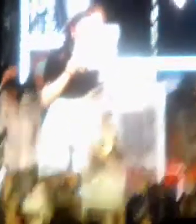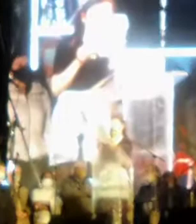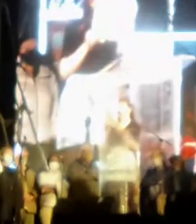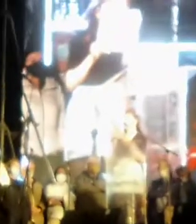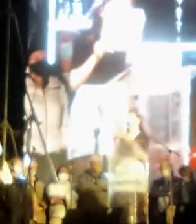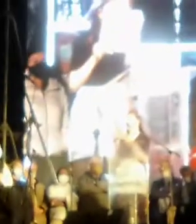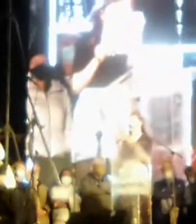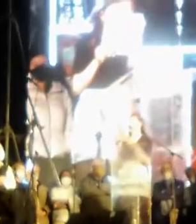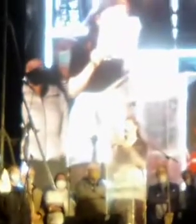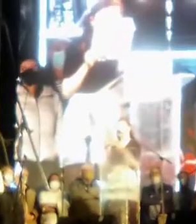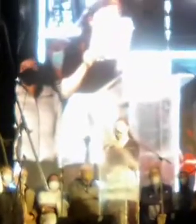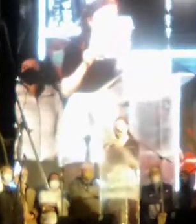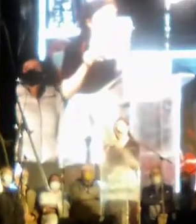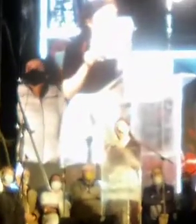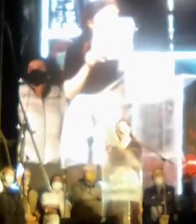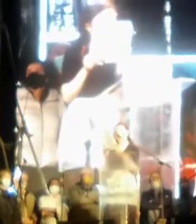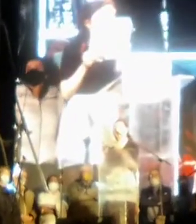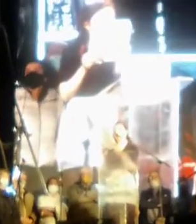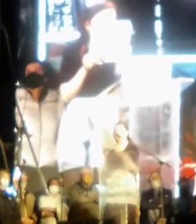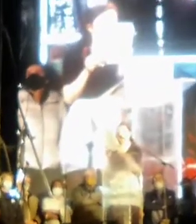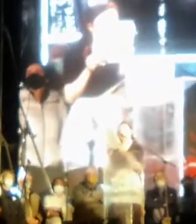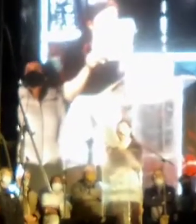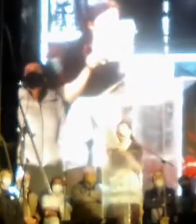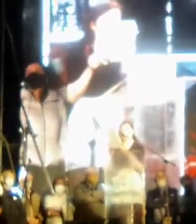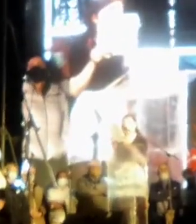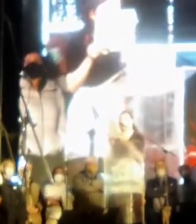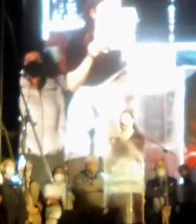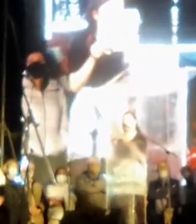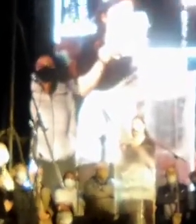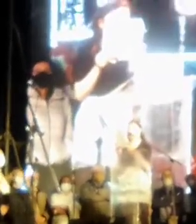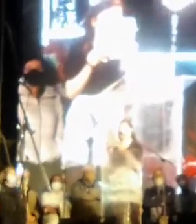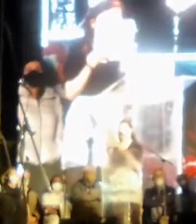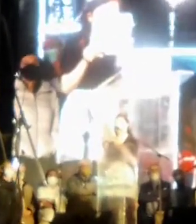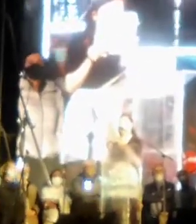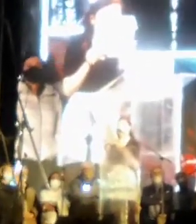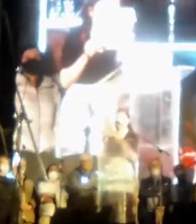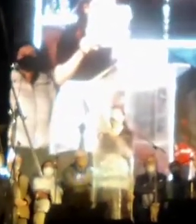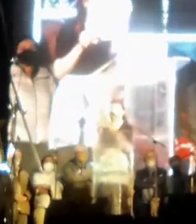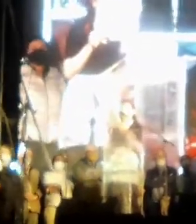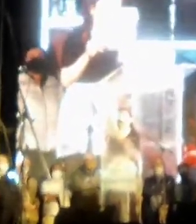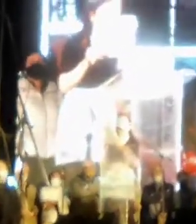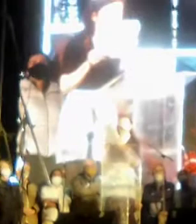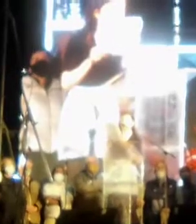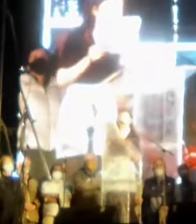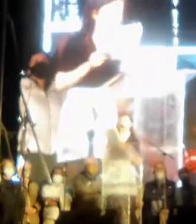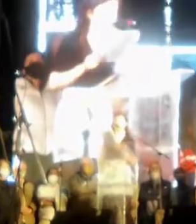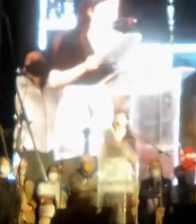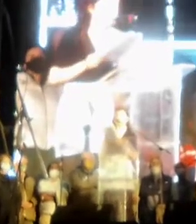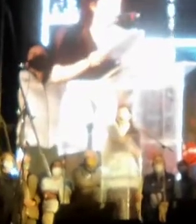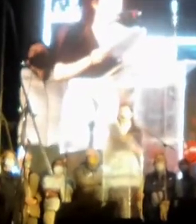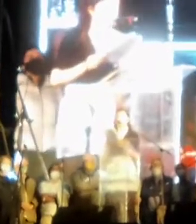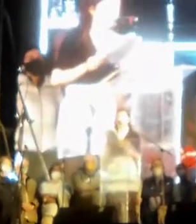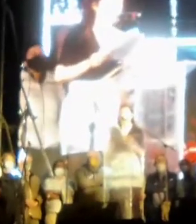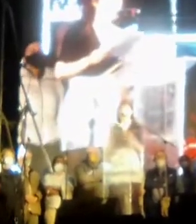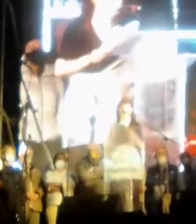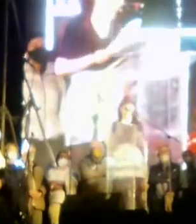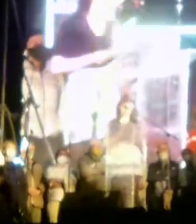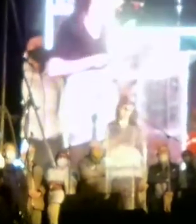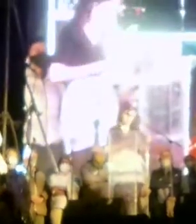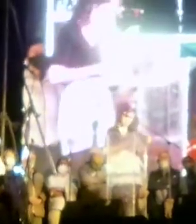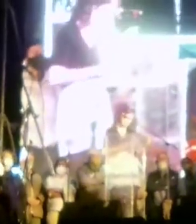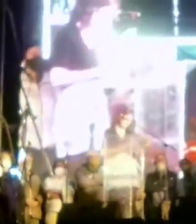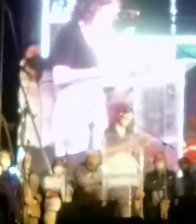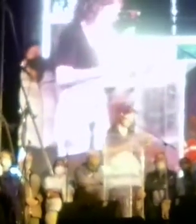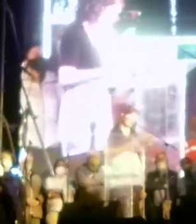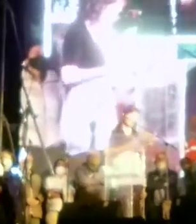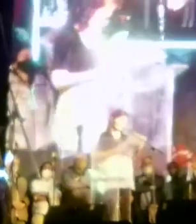la realización de actos públicos, instancias muy importantes para promover el conocimiento y la discusión de los artículos a anular. Hay